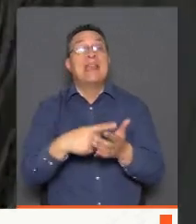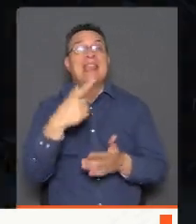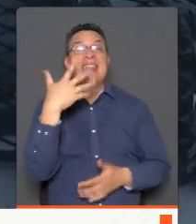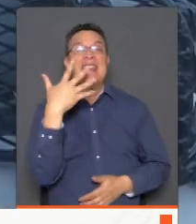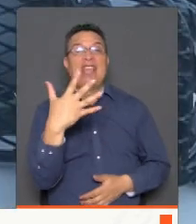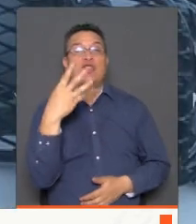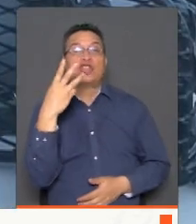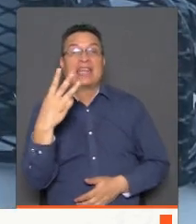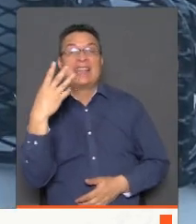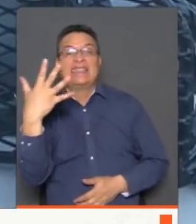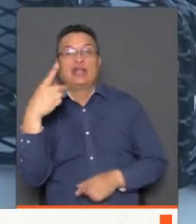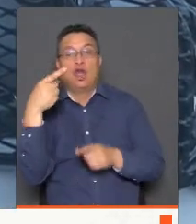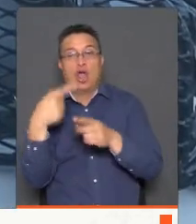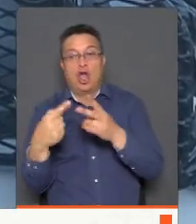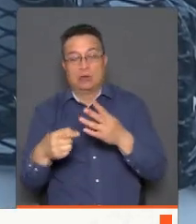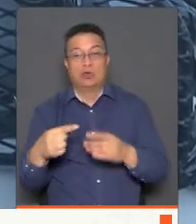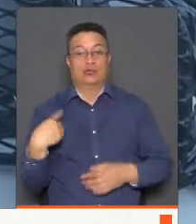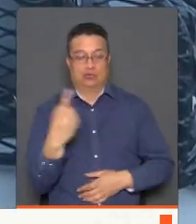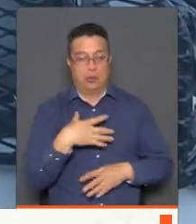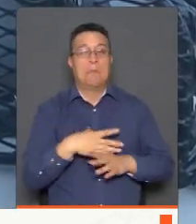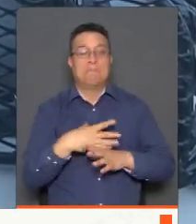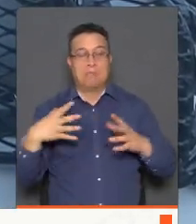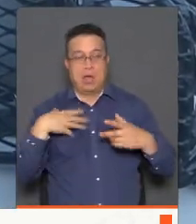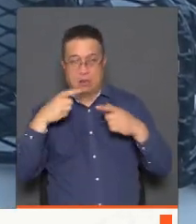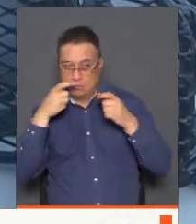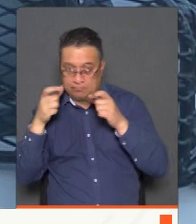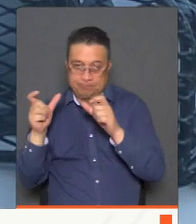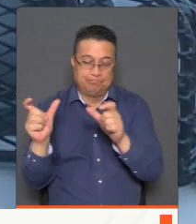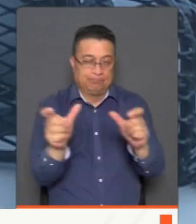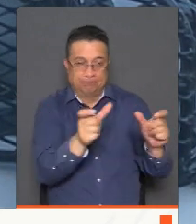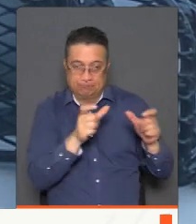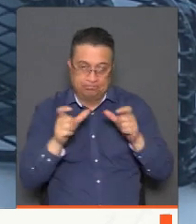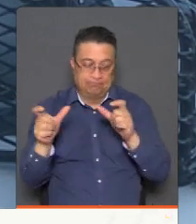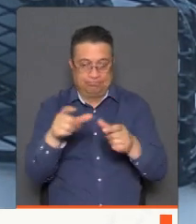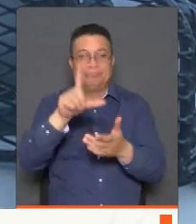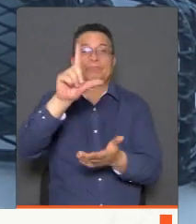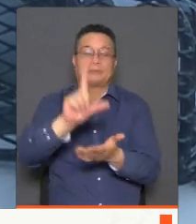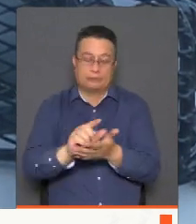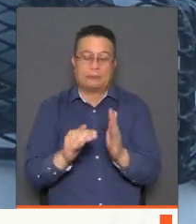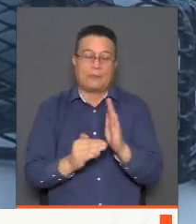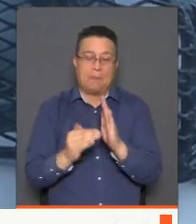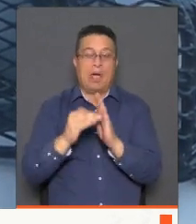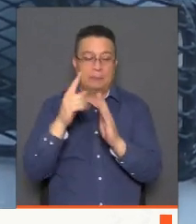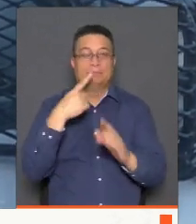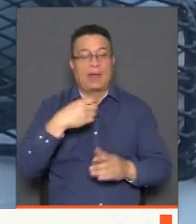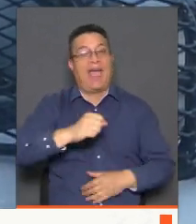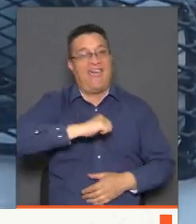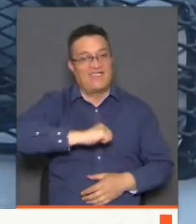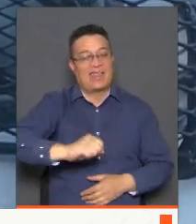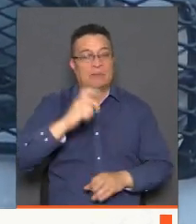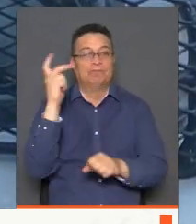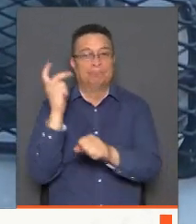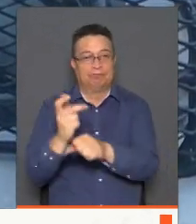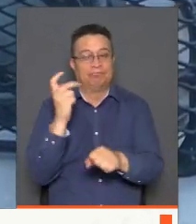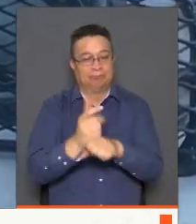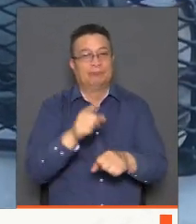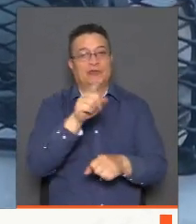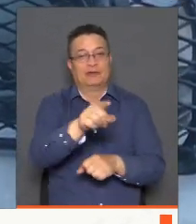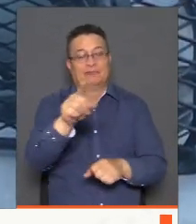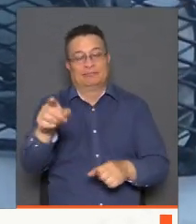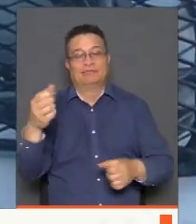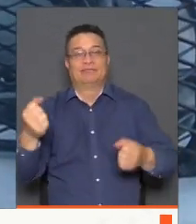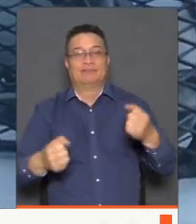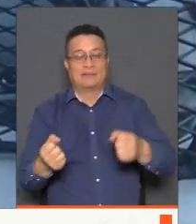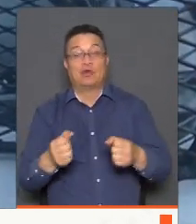casos. Aumentaremos nuestros servicios preventivos y nuestros patrullajes en el sector con el objeto de evitar el robo de los accesorios de estas personas y de